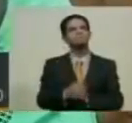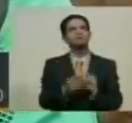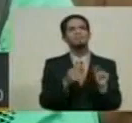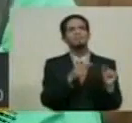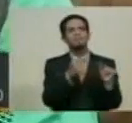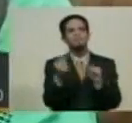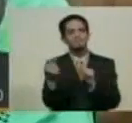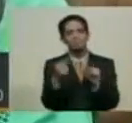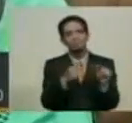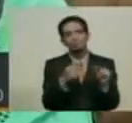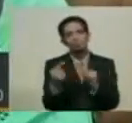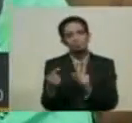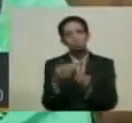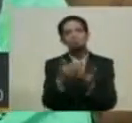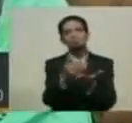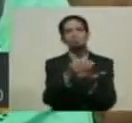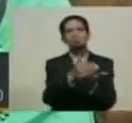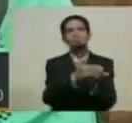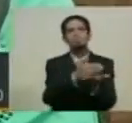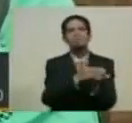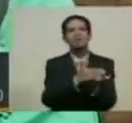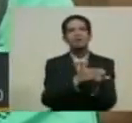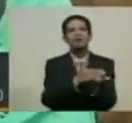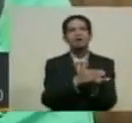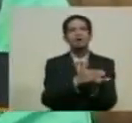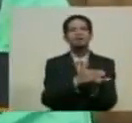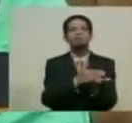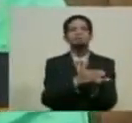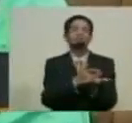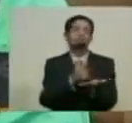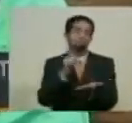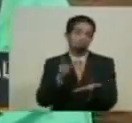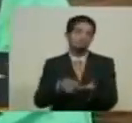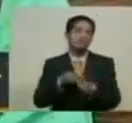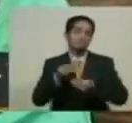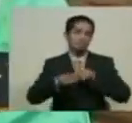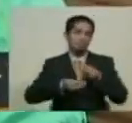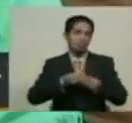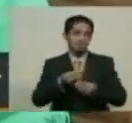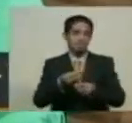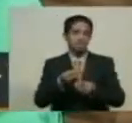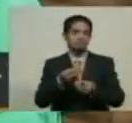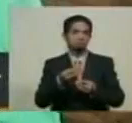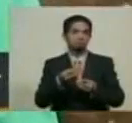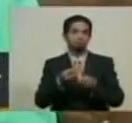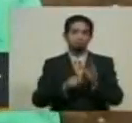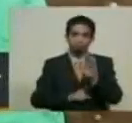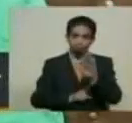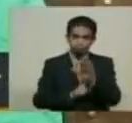discutimos los planes y qué debemos hacer para mejorar